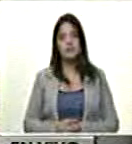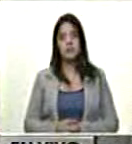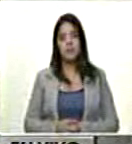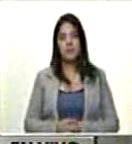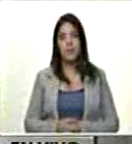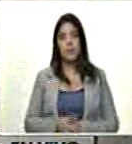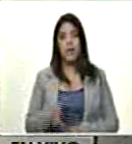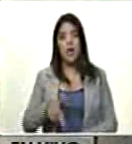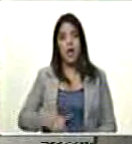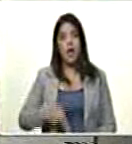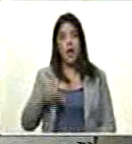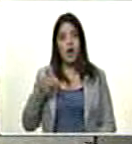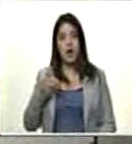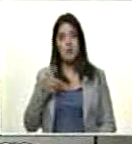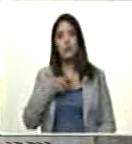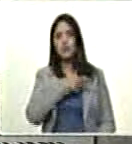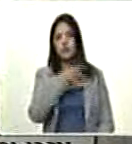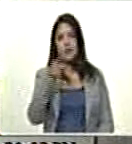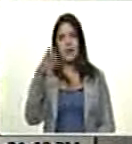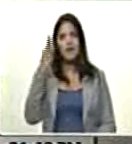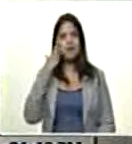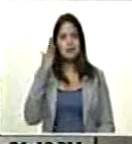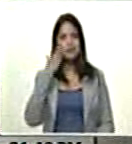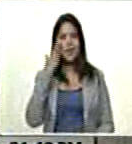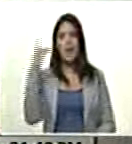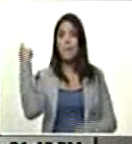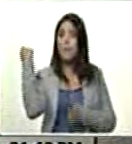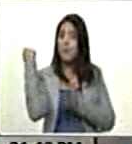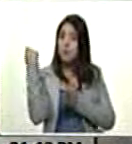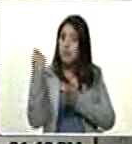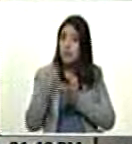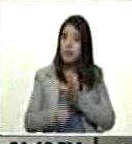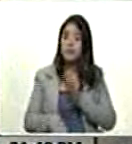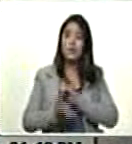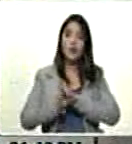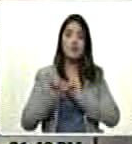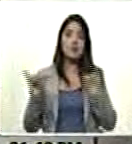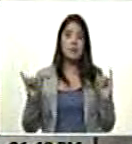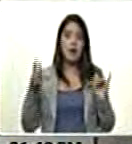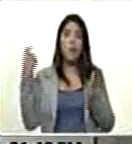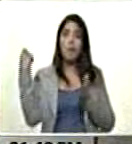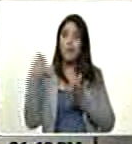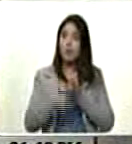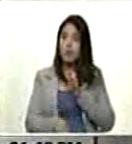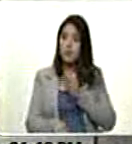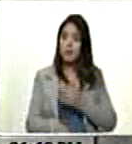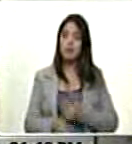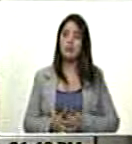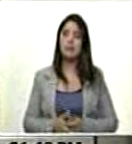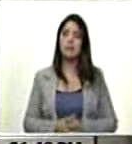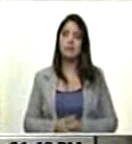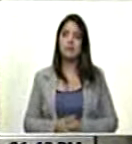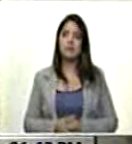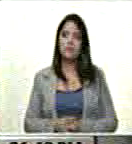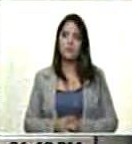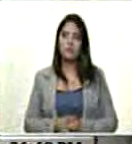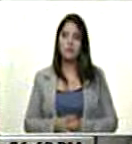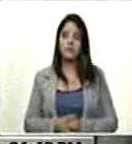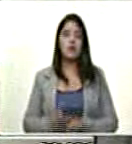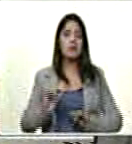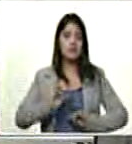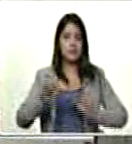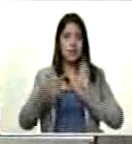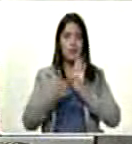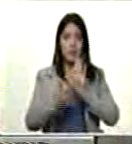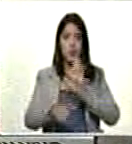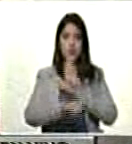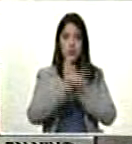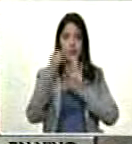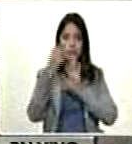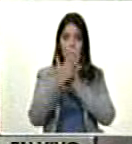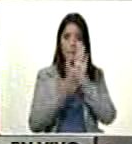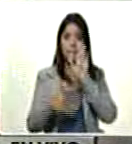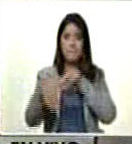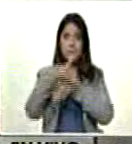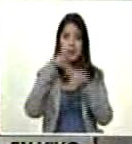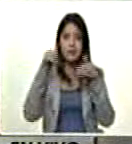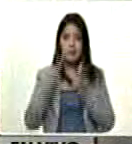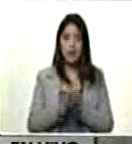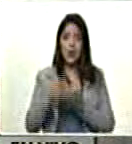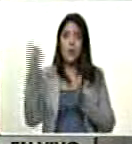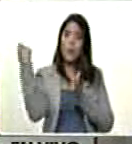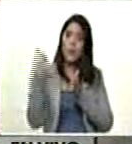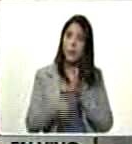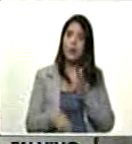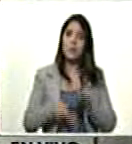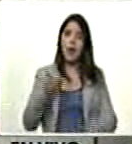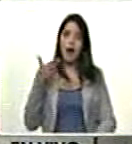de fuego. Ustedes saben que ya están prohibidas, van a estar prohibidas, creo que ya salió la resolución ministerial que prohíbe el